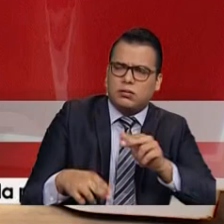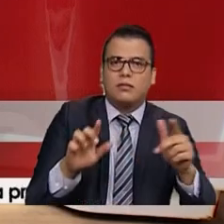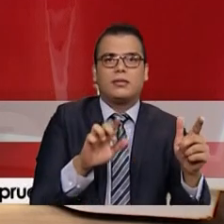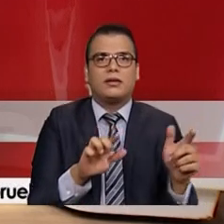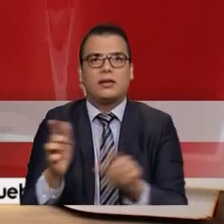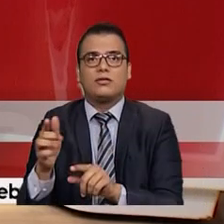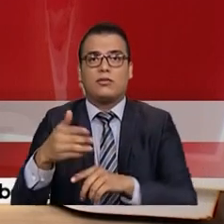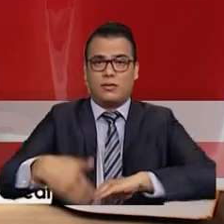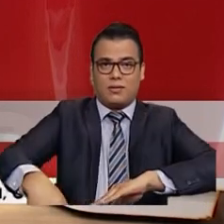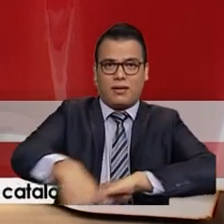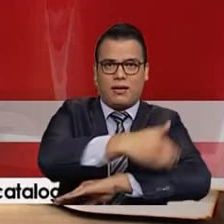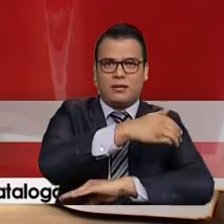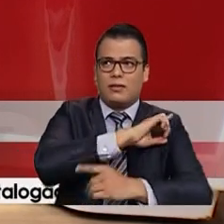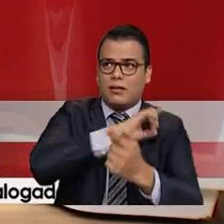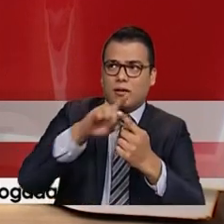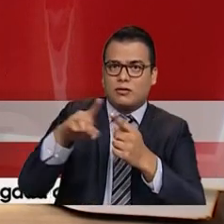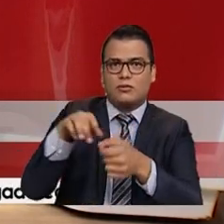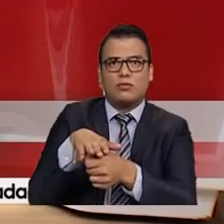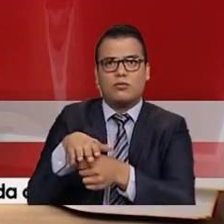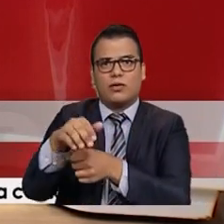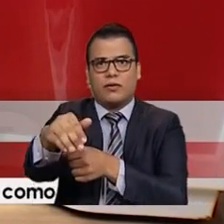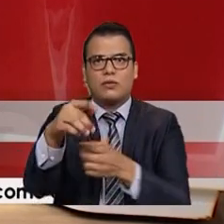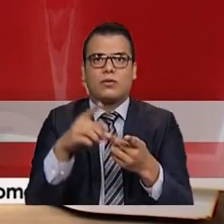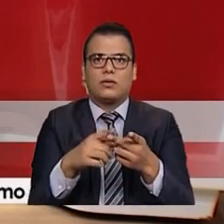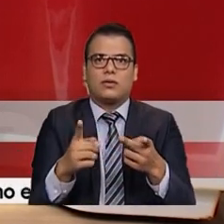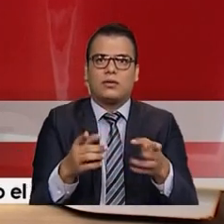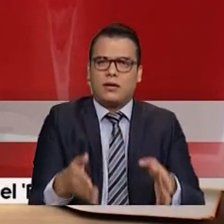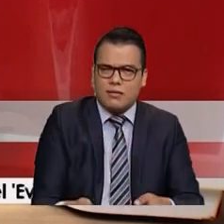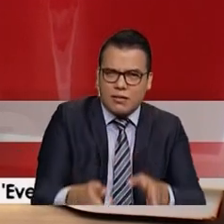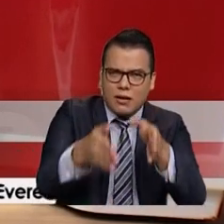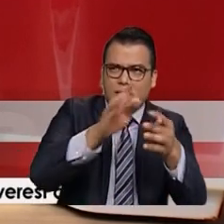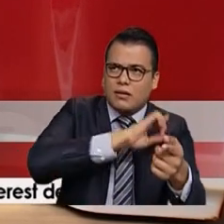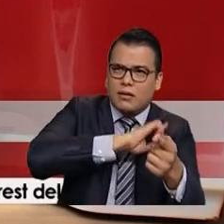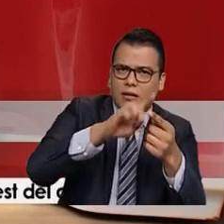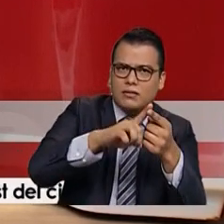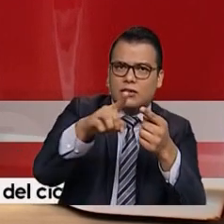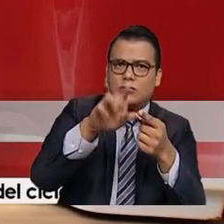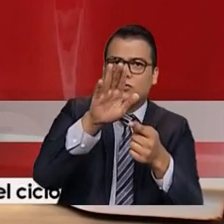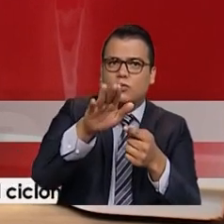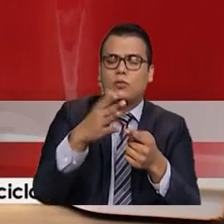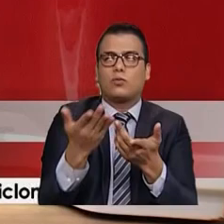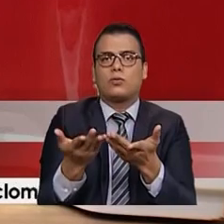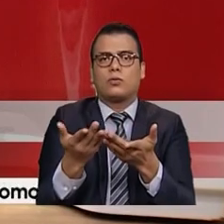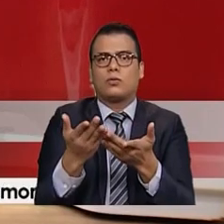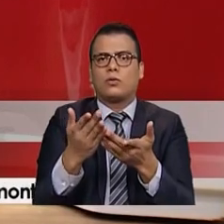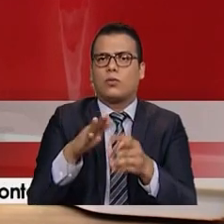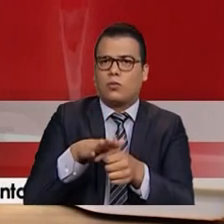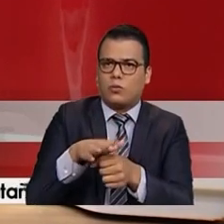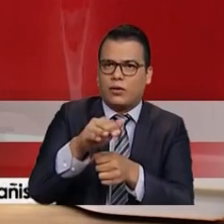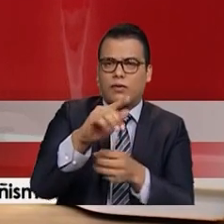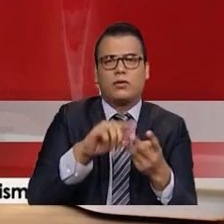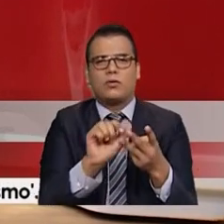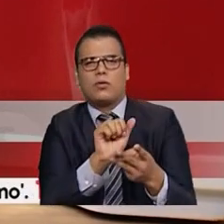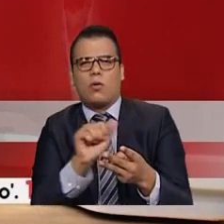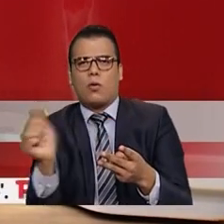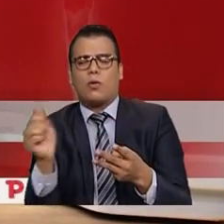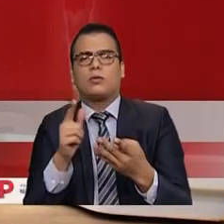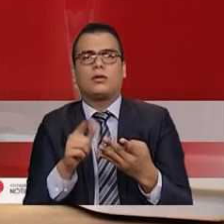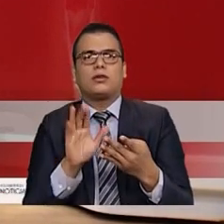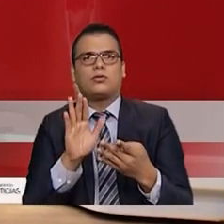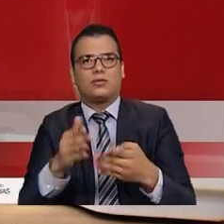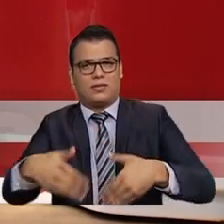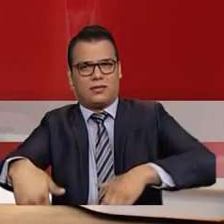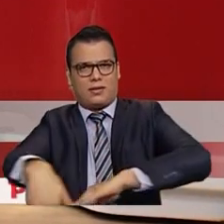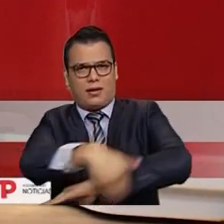aventura el canal de ingreso de un aventura hay una serie de obras por ejemplo ander santander acompaña a la doble calzada